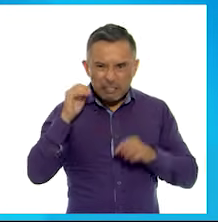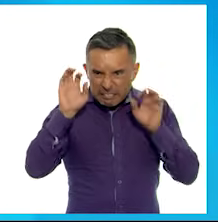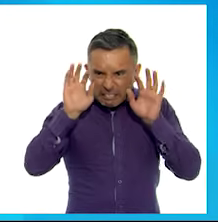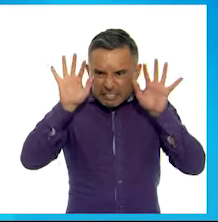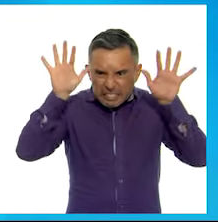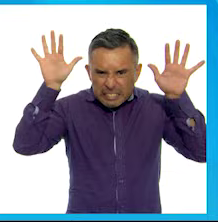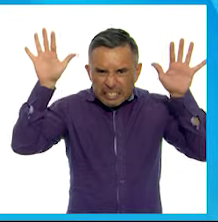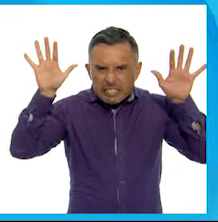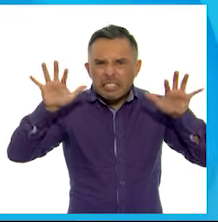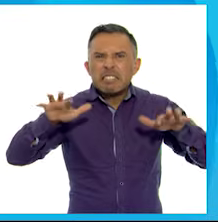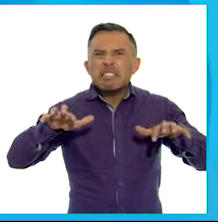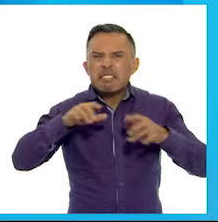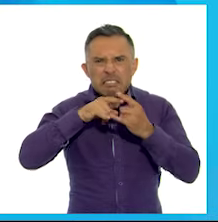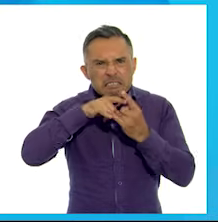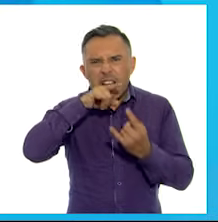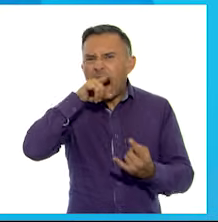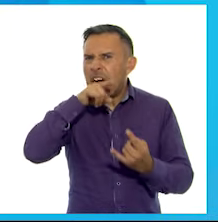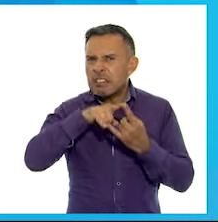enojado.